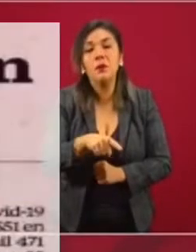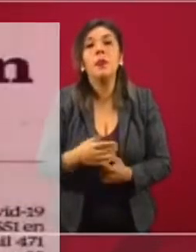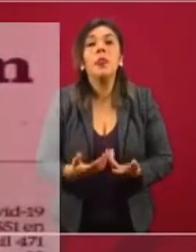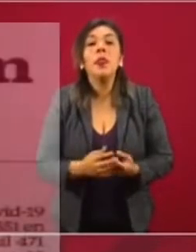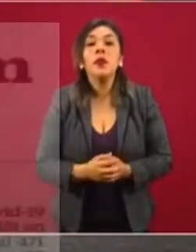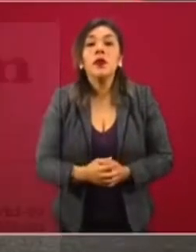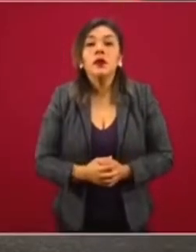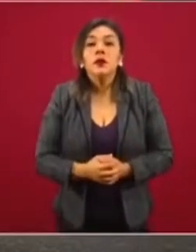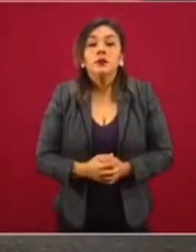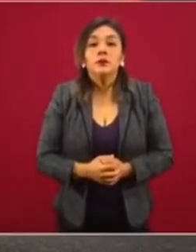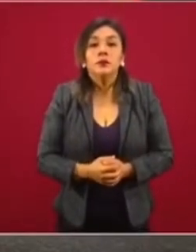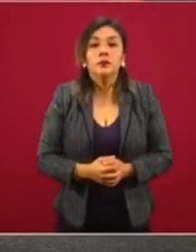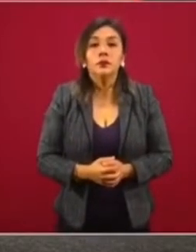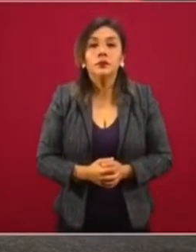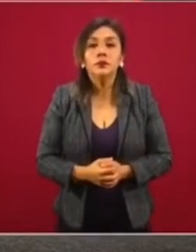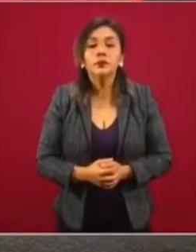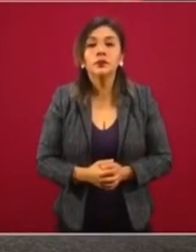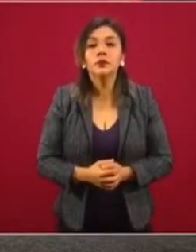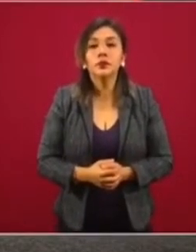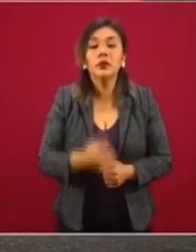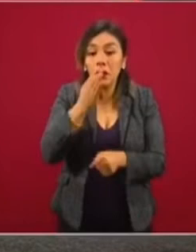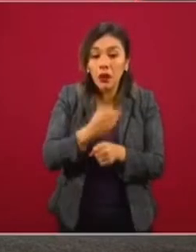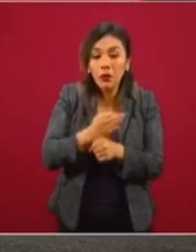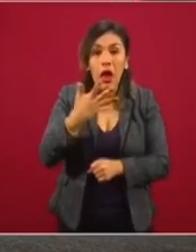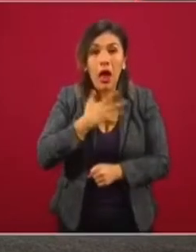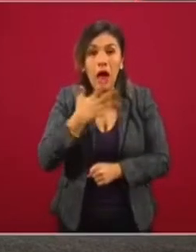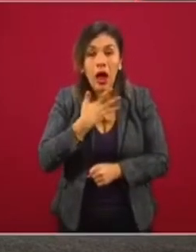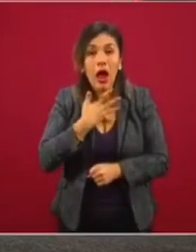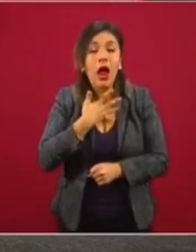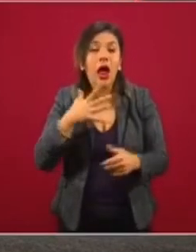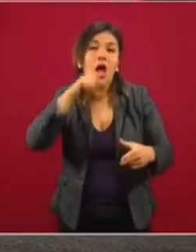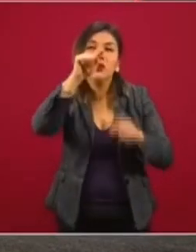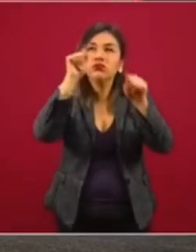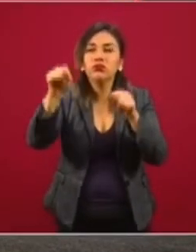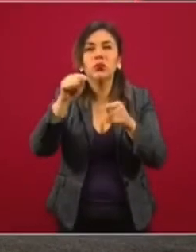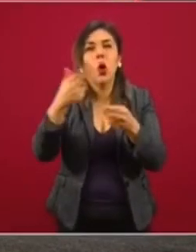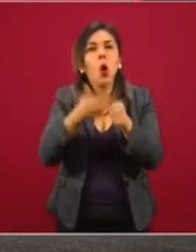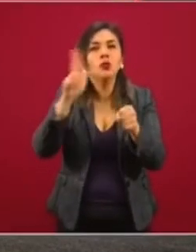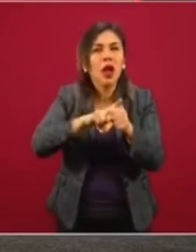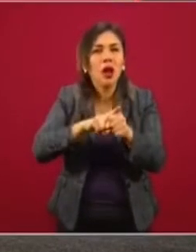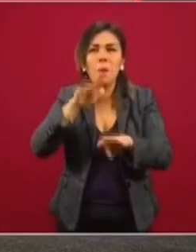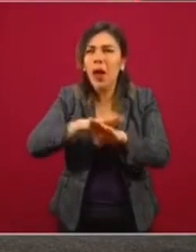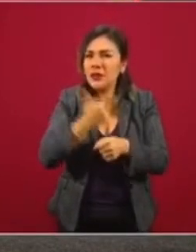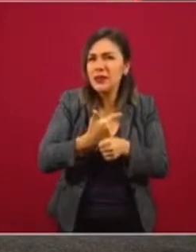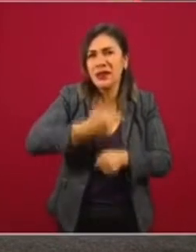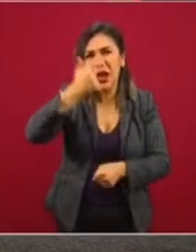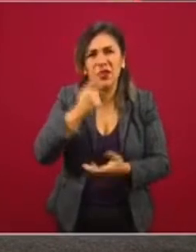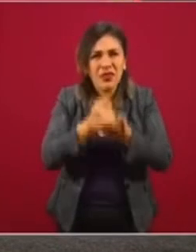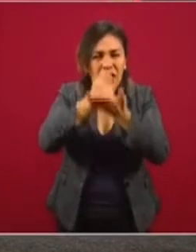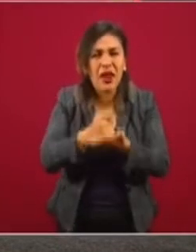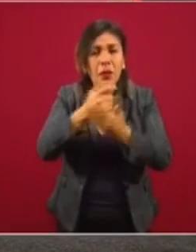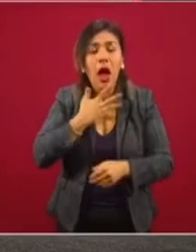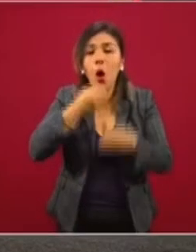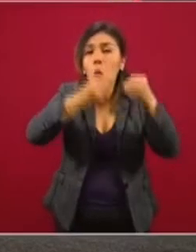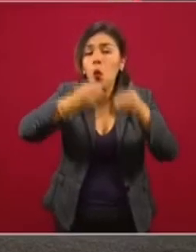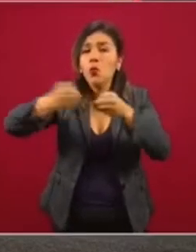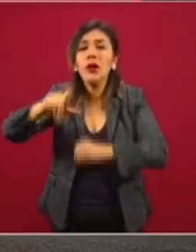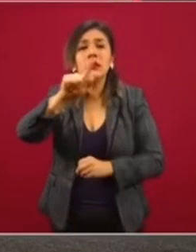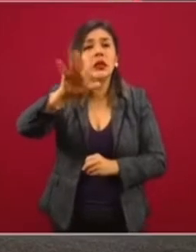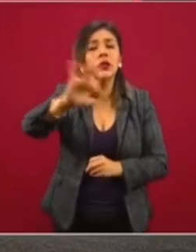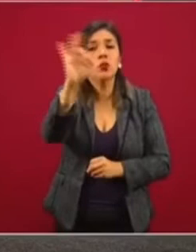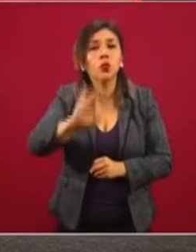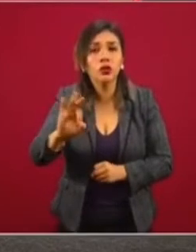tenemos una ocupación en terapia intensiva del 75%, es